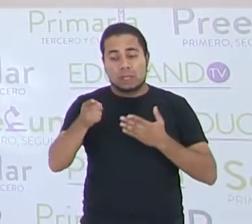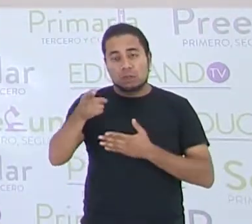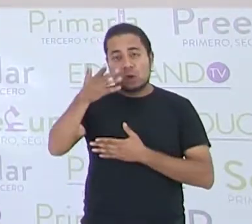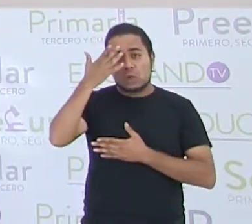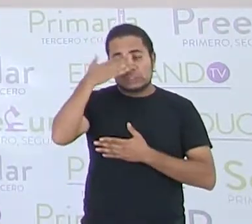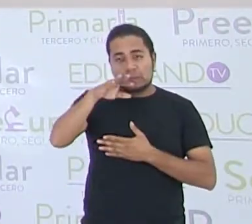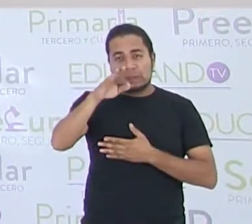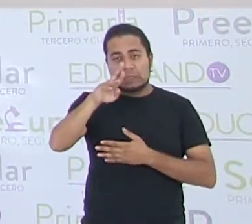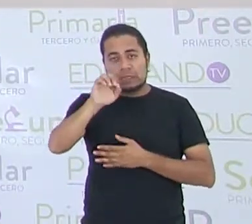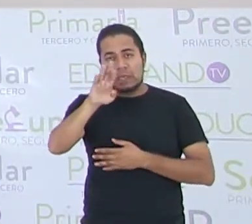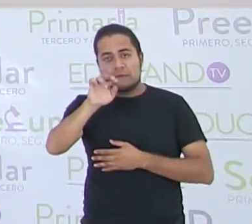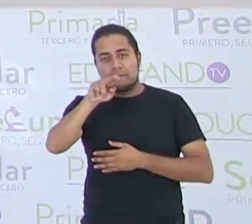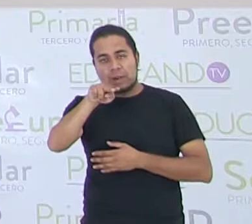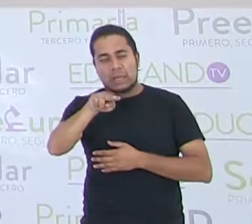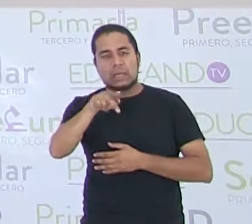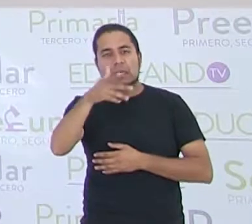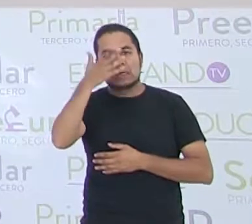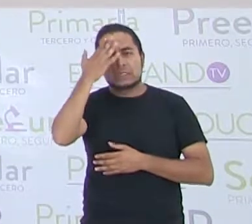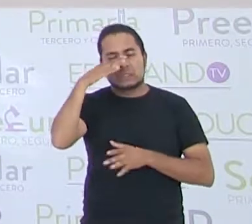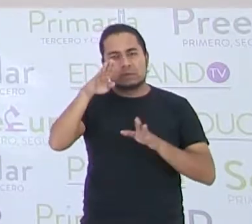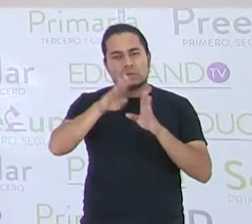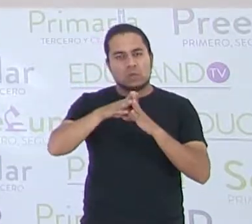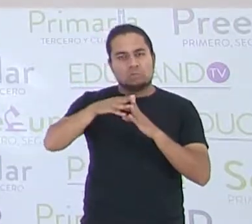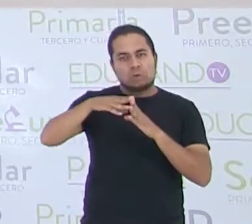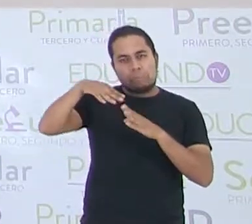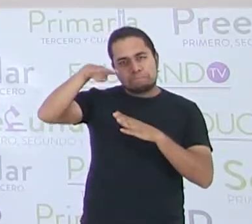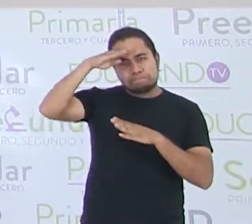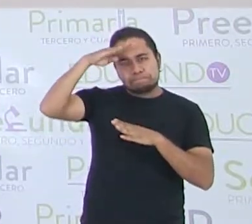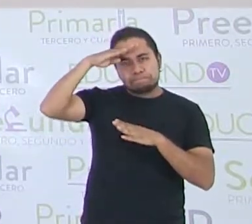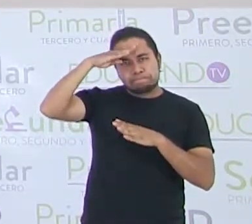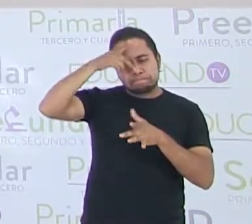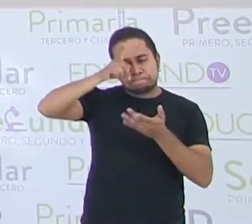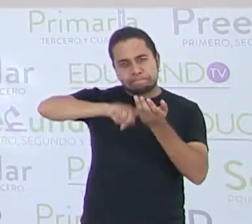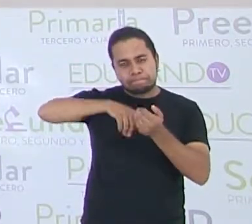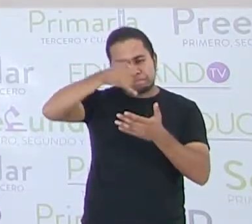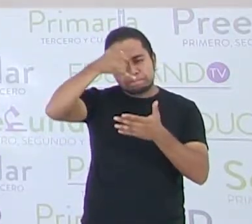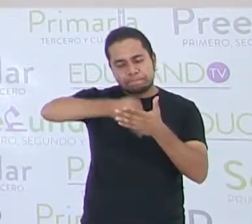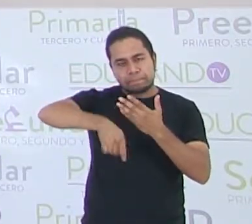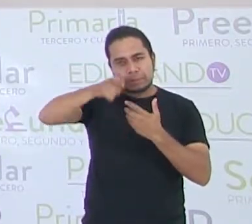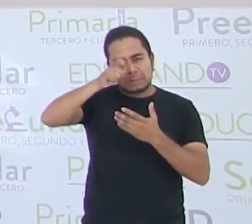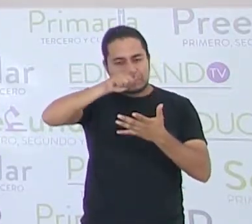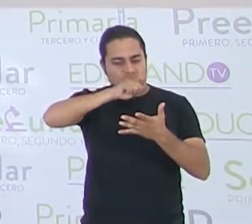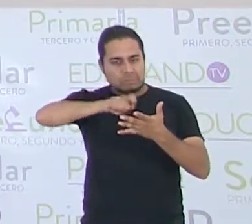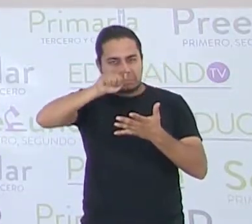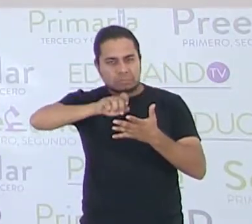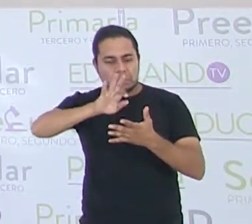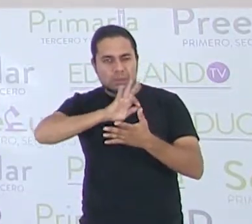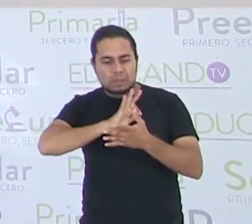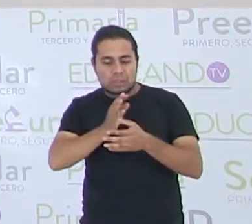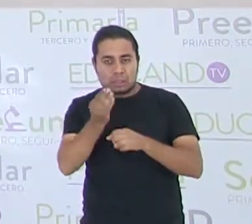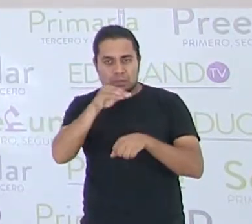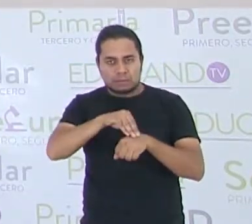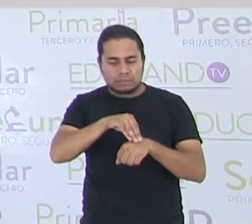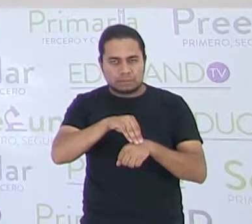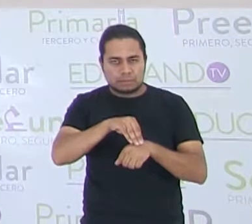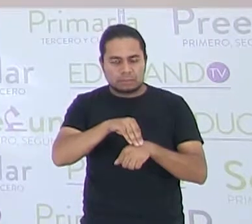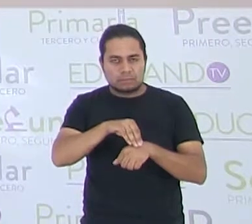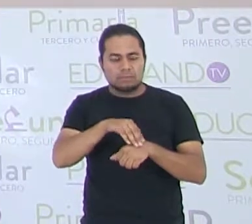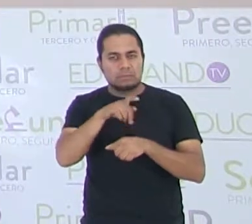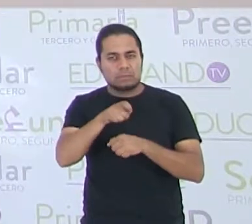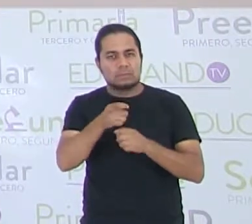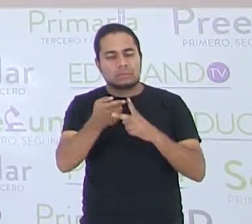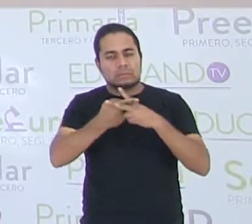el refrán y que ya tenemos pensado cuál es el mensaje implícito en el que podemos aplicarlo, vamos